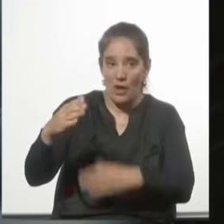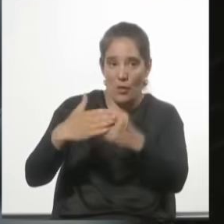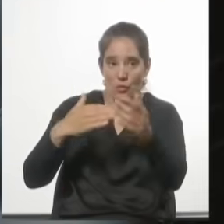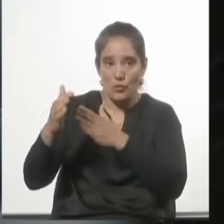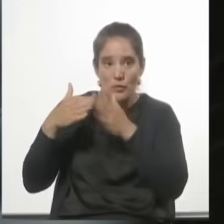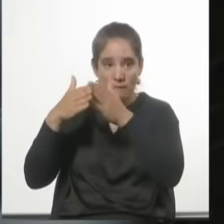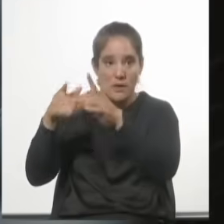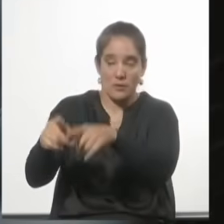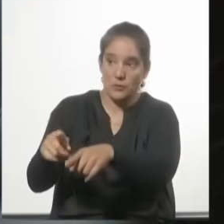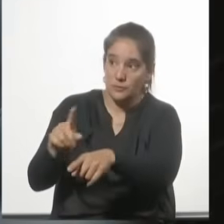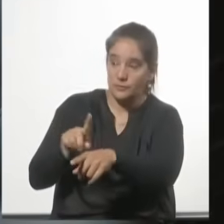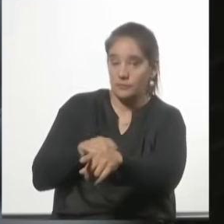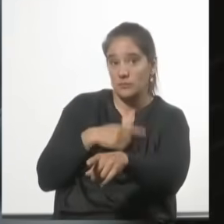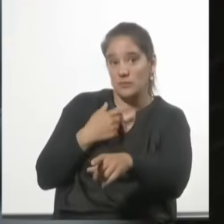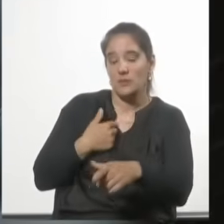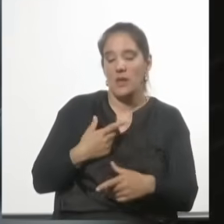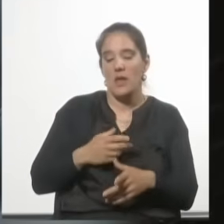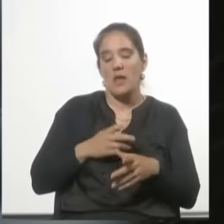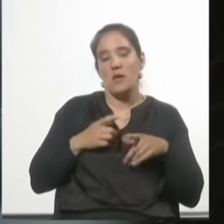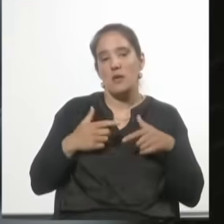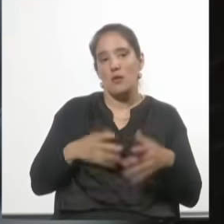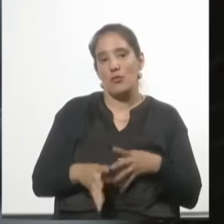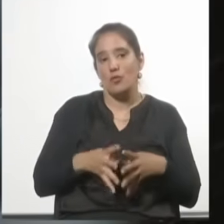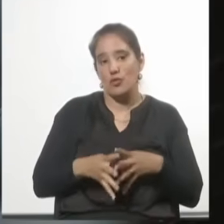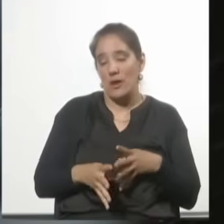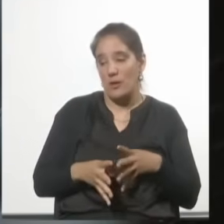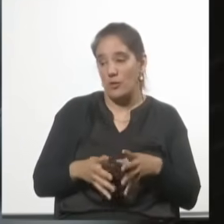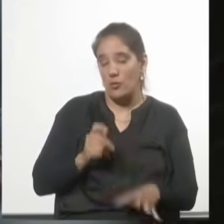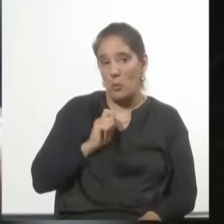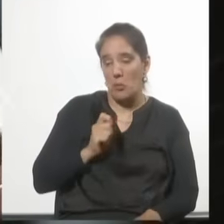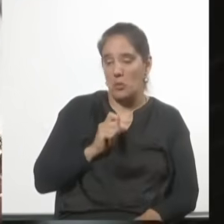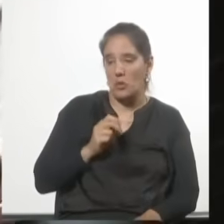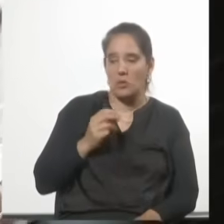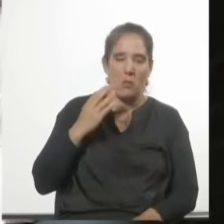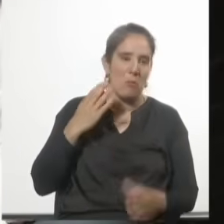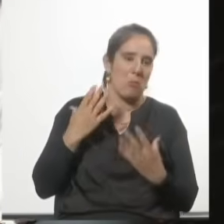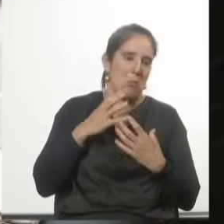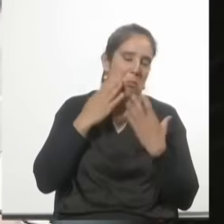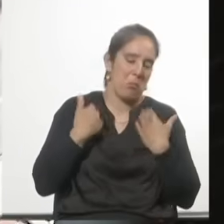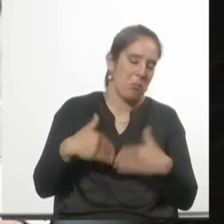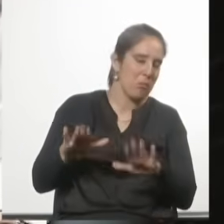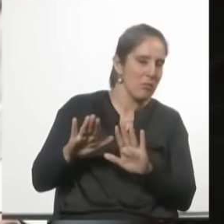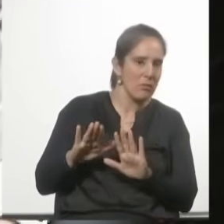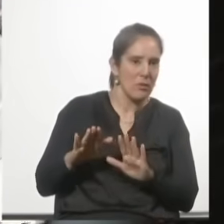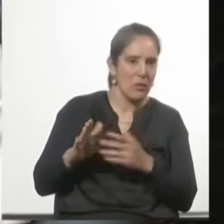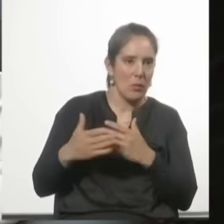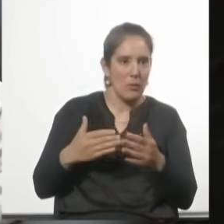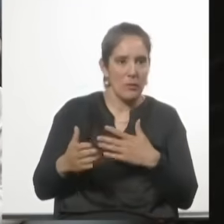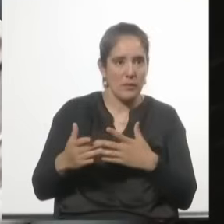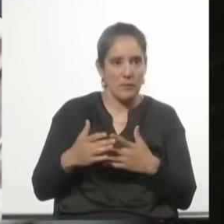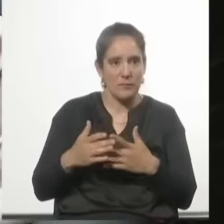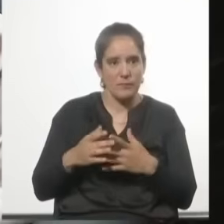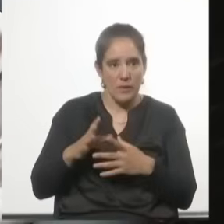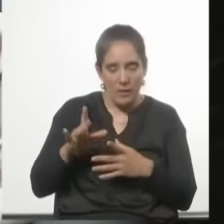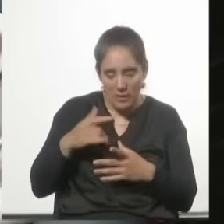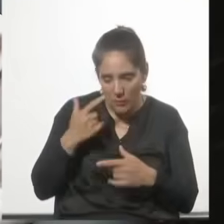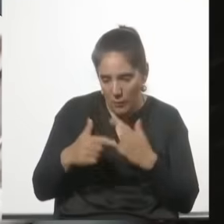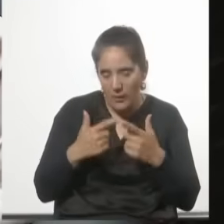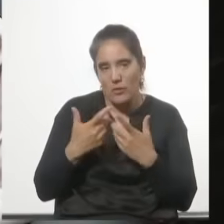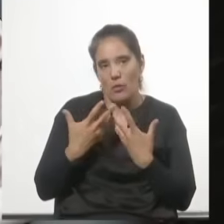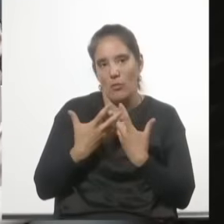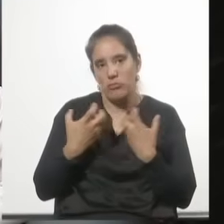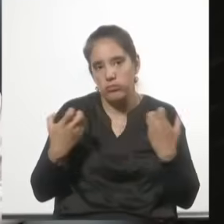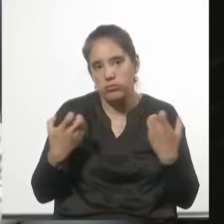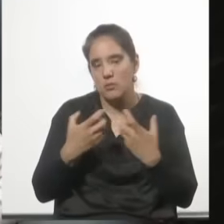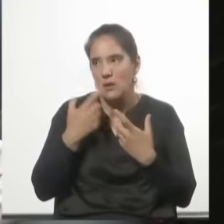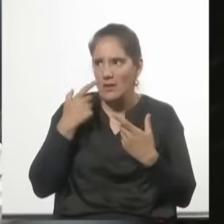u omisión de funcionarios públicos en el ejercicio de sus funciones. Pero como colofón de tantos dislates, faltaban